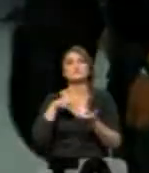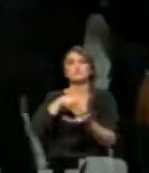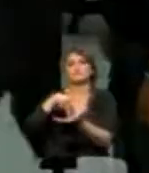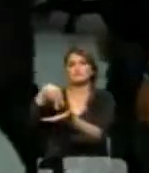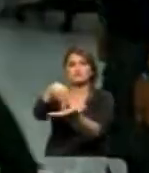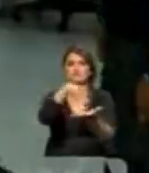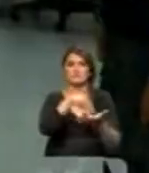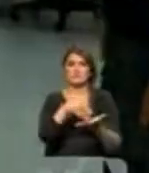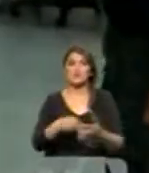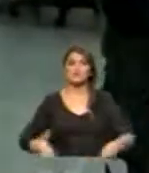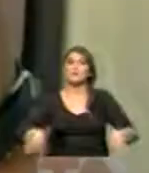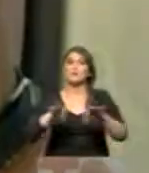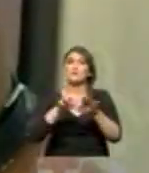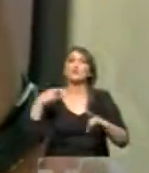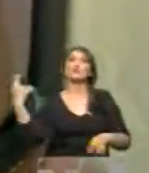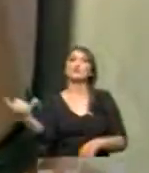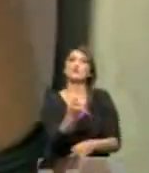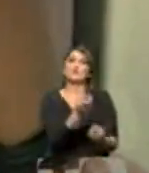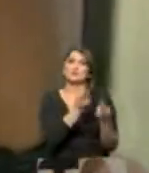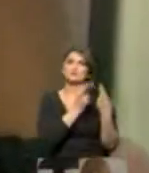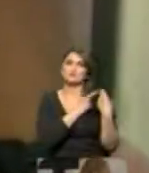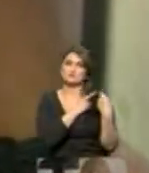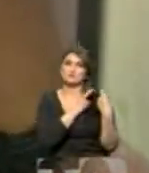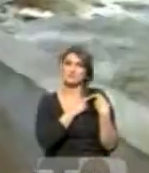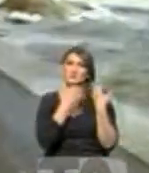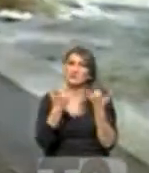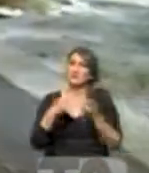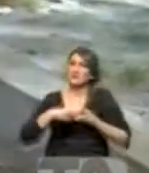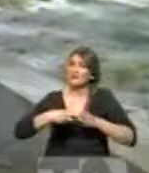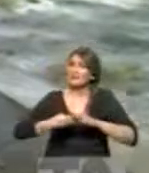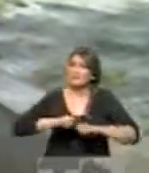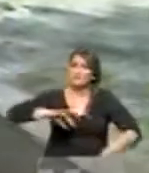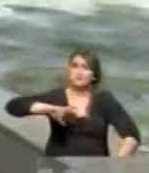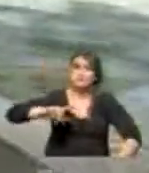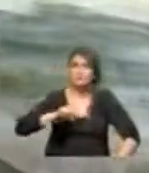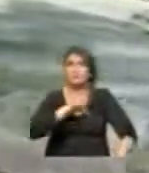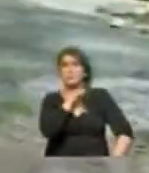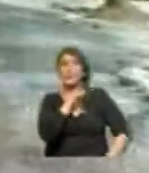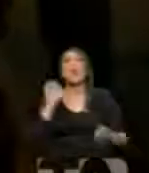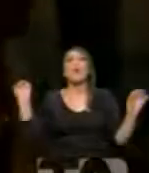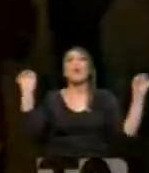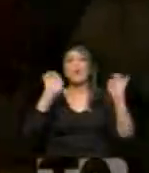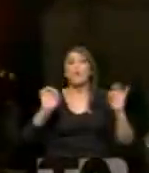con responsabilidad. Esto frente a los continuos casos en los que jueces